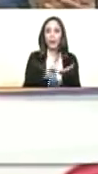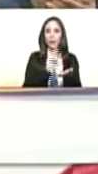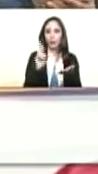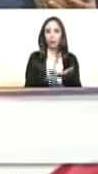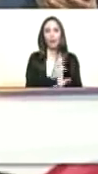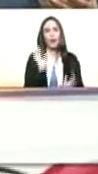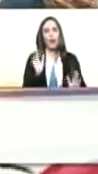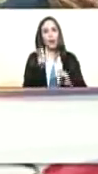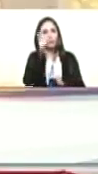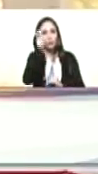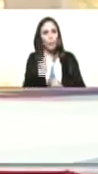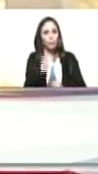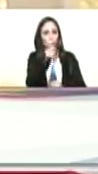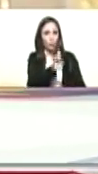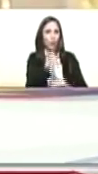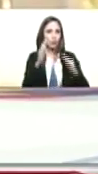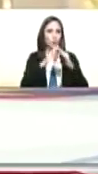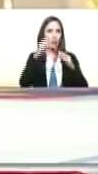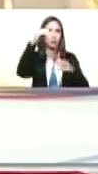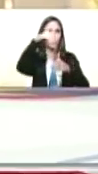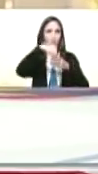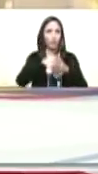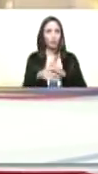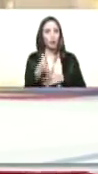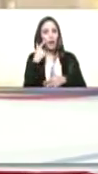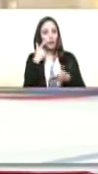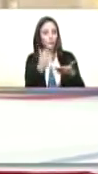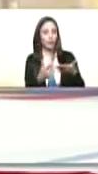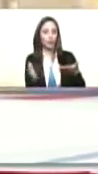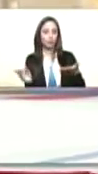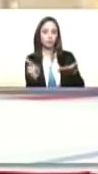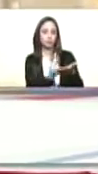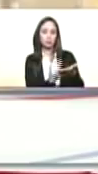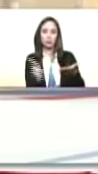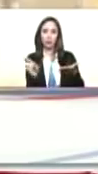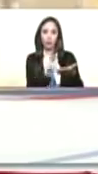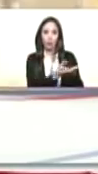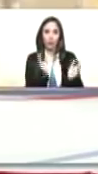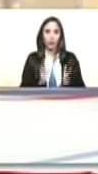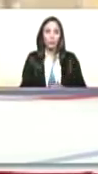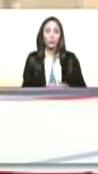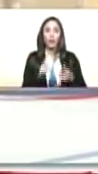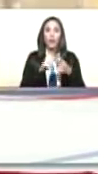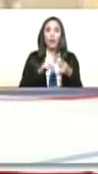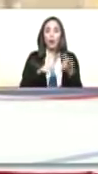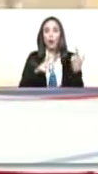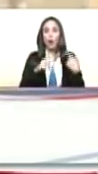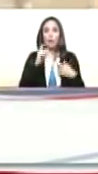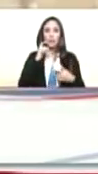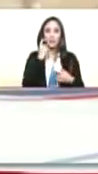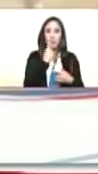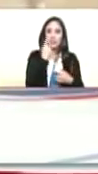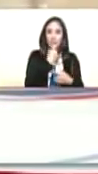tener su revista así también en la casa, ¿verdad? En los consultorios de odontólogos.